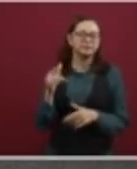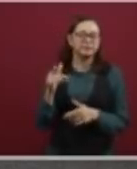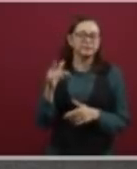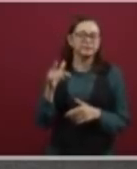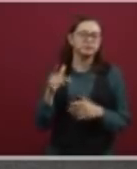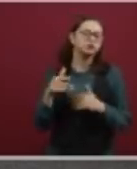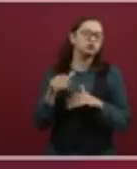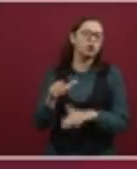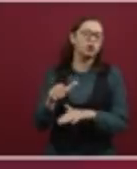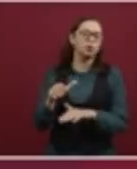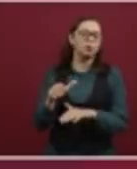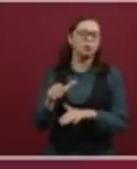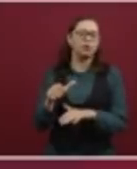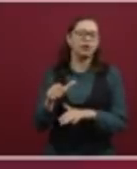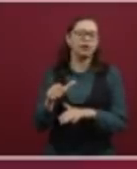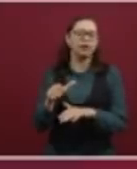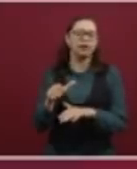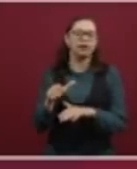sobre